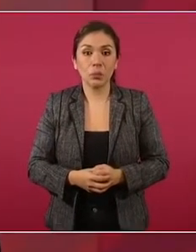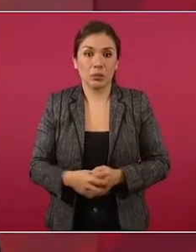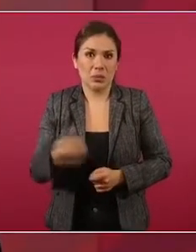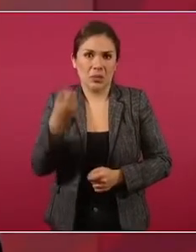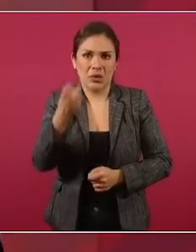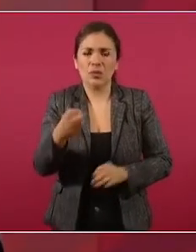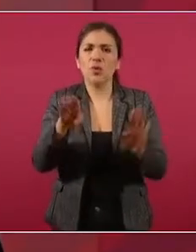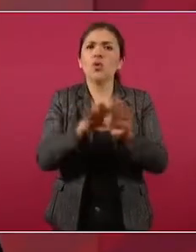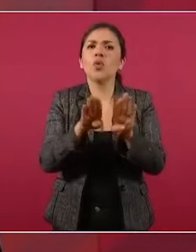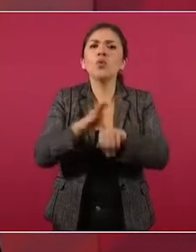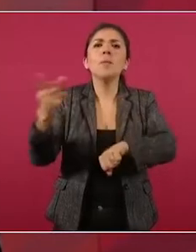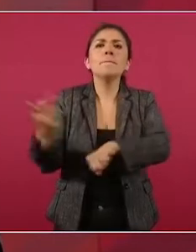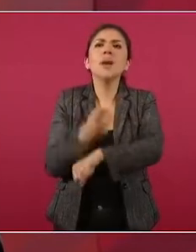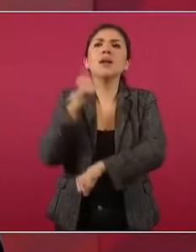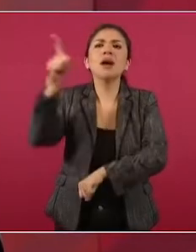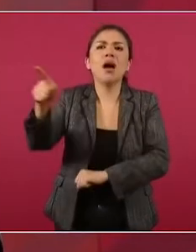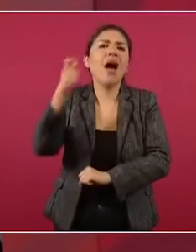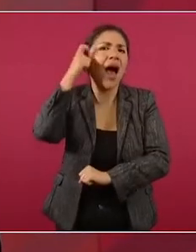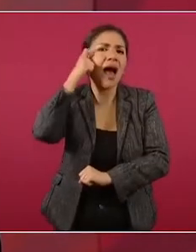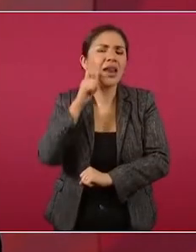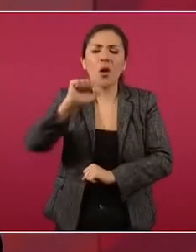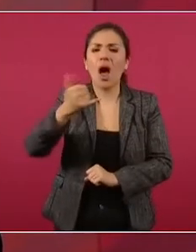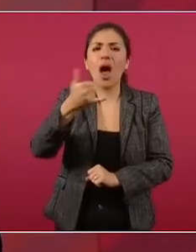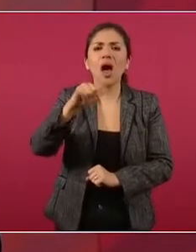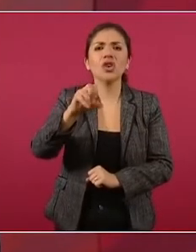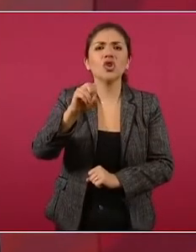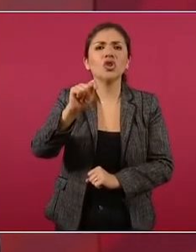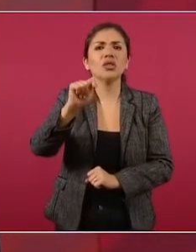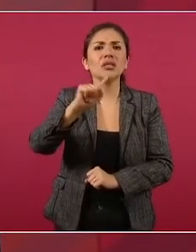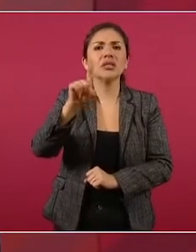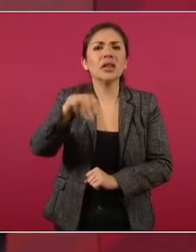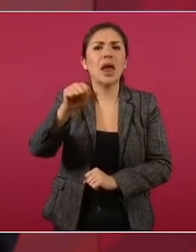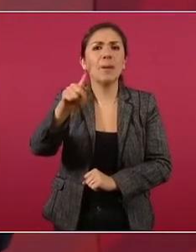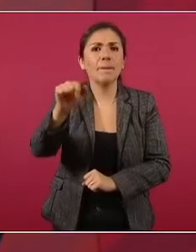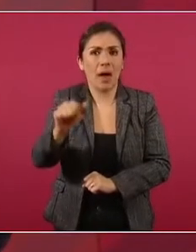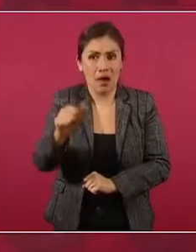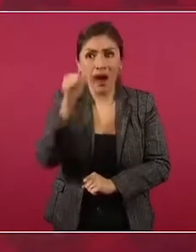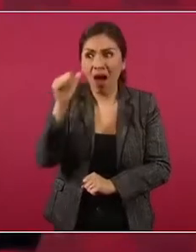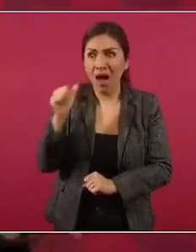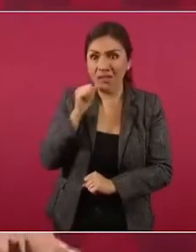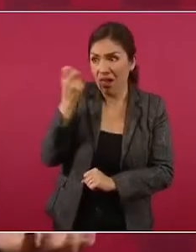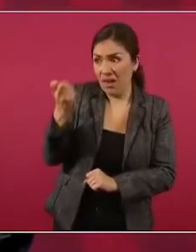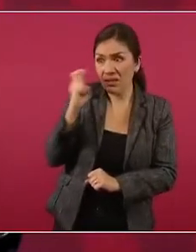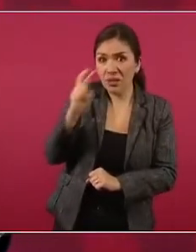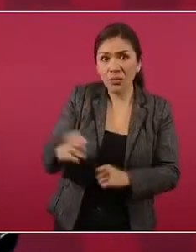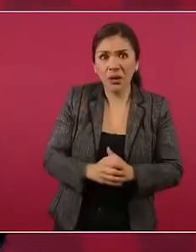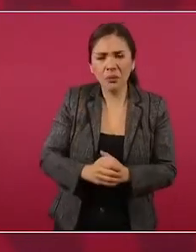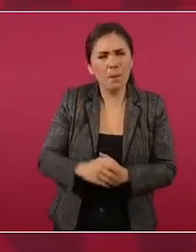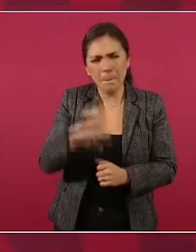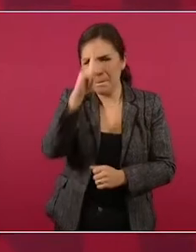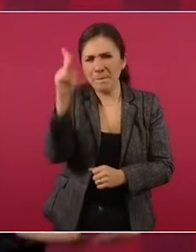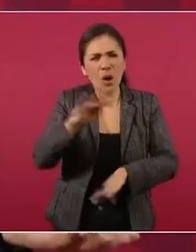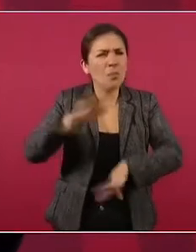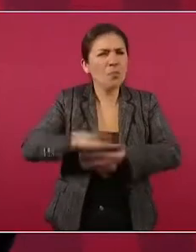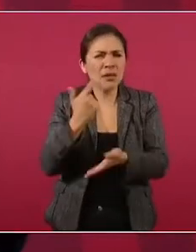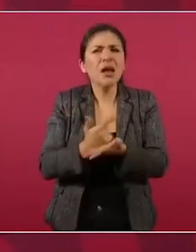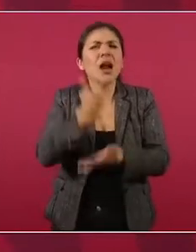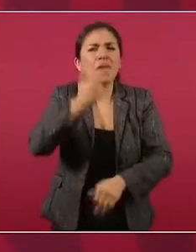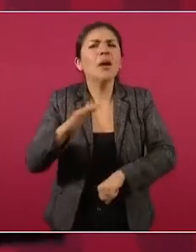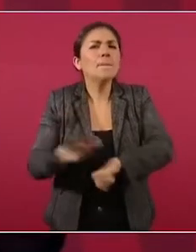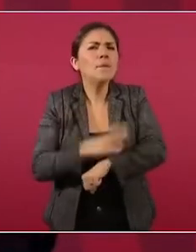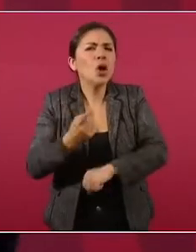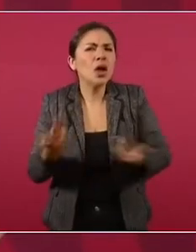Caso de Ayotzinapa ya lo veíamos ayer. ¿Por qué se agravó? ¿Qué